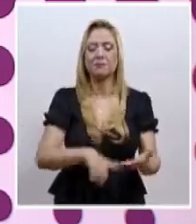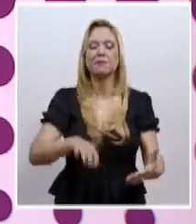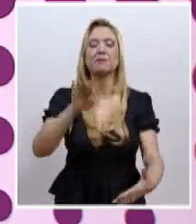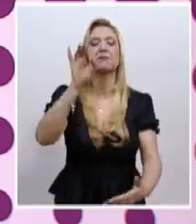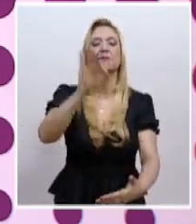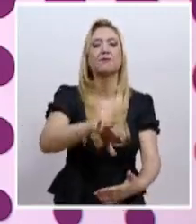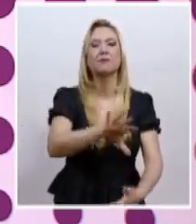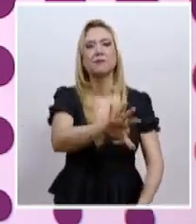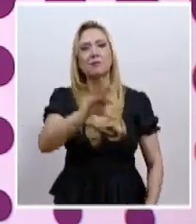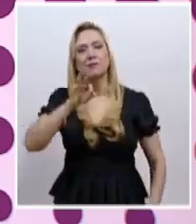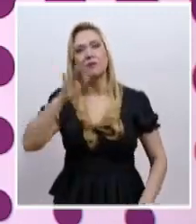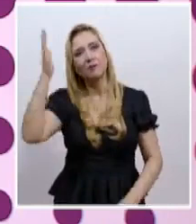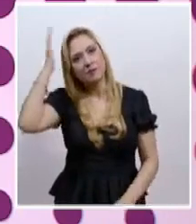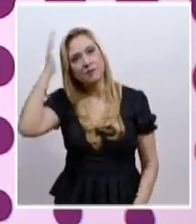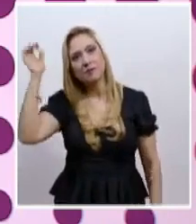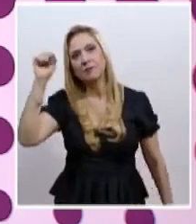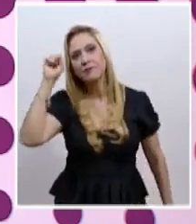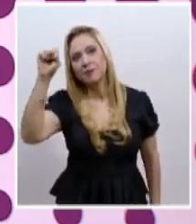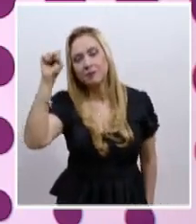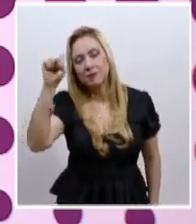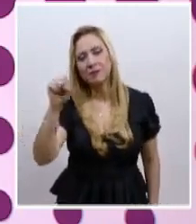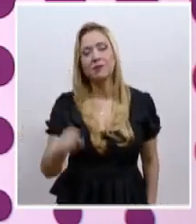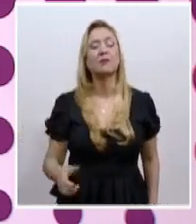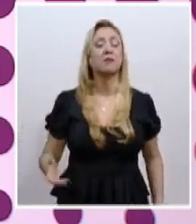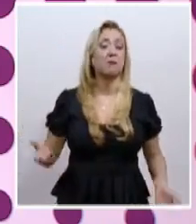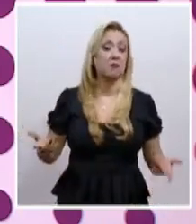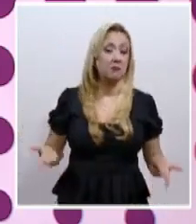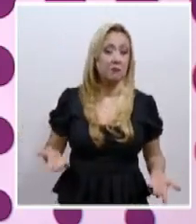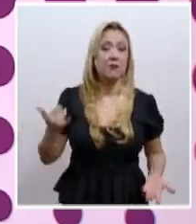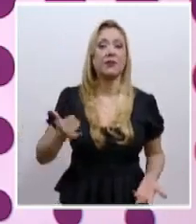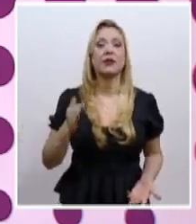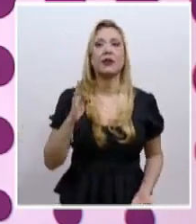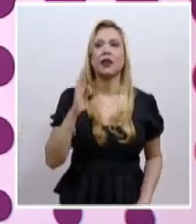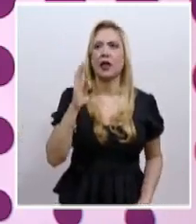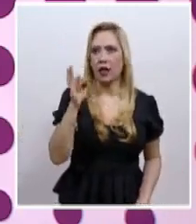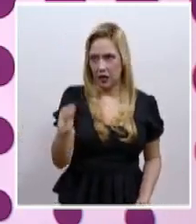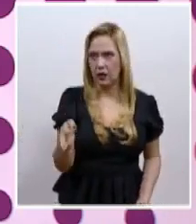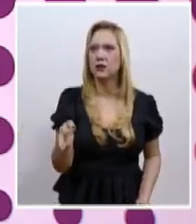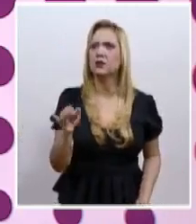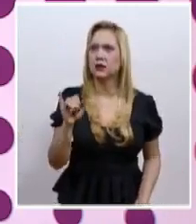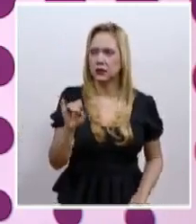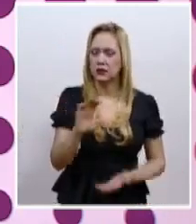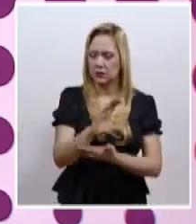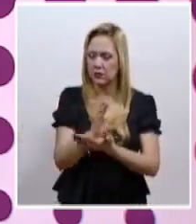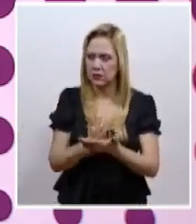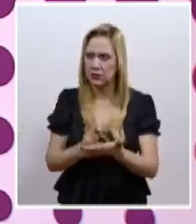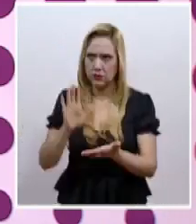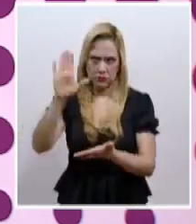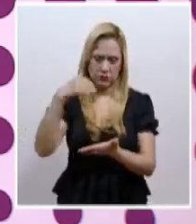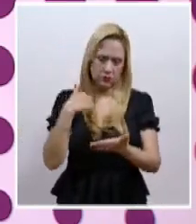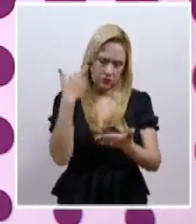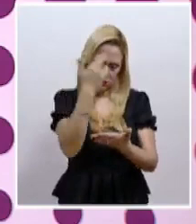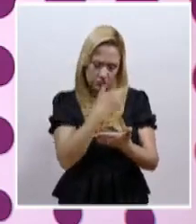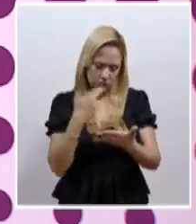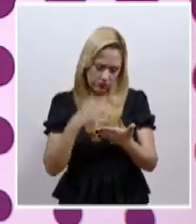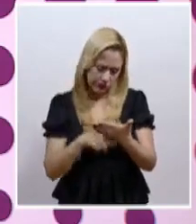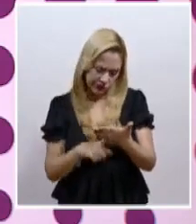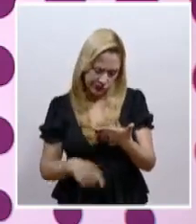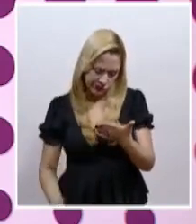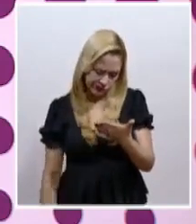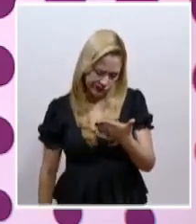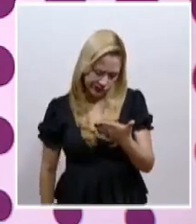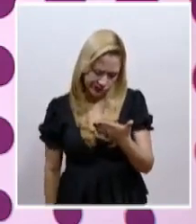las elecciones de sus líderes sindicales y también para aceptar un contrato o para revisar un contrato